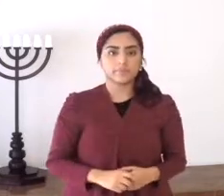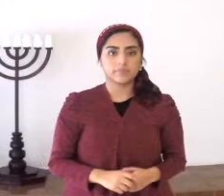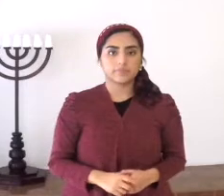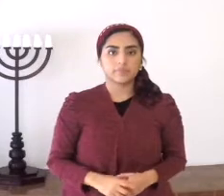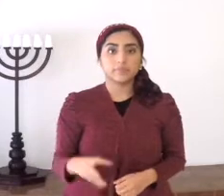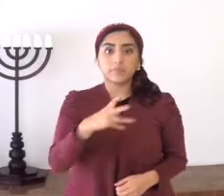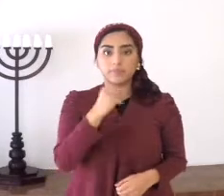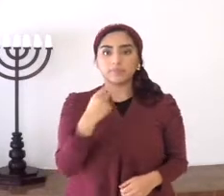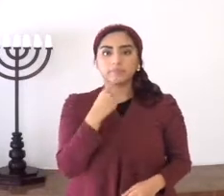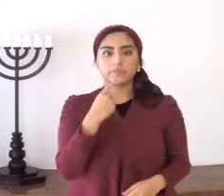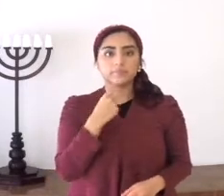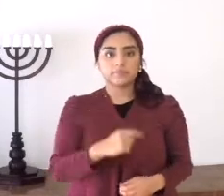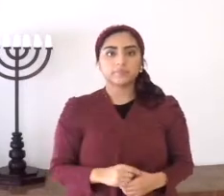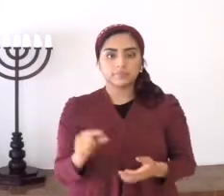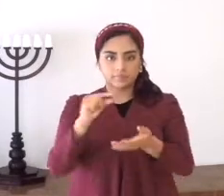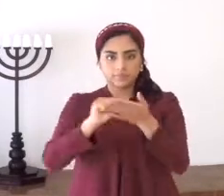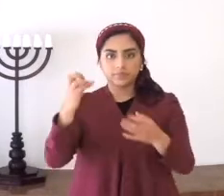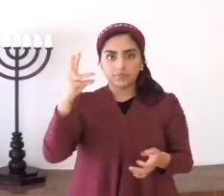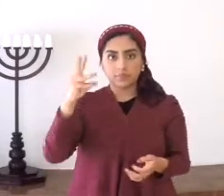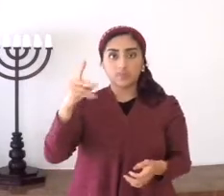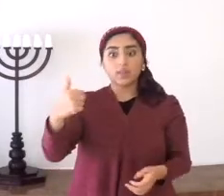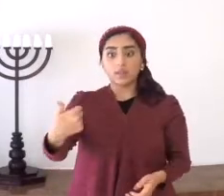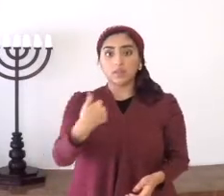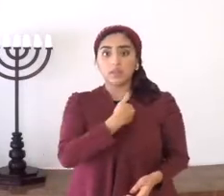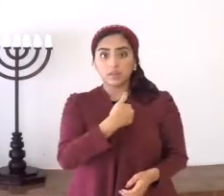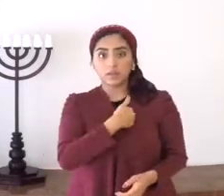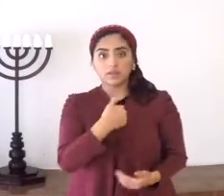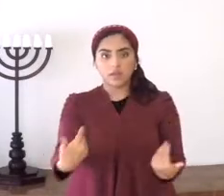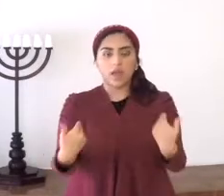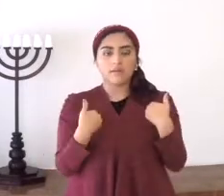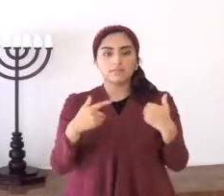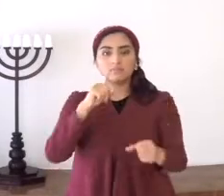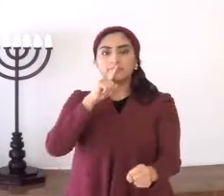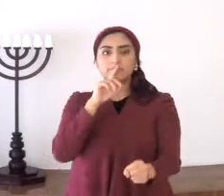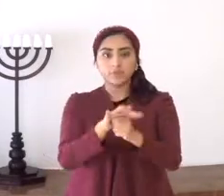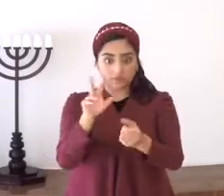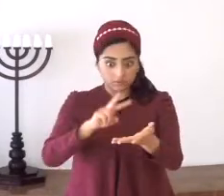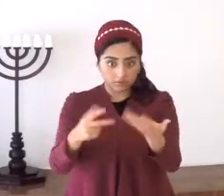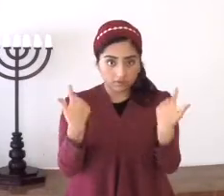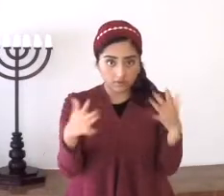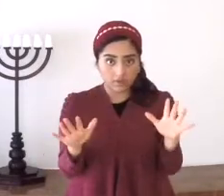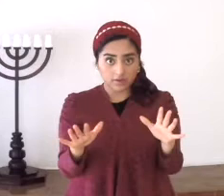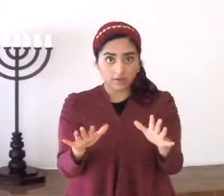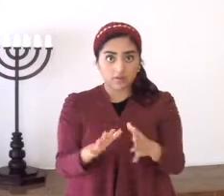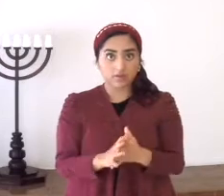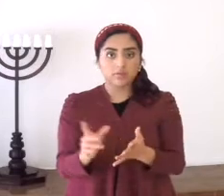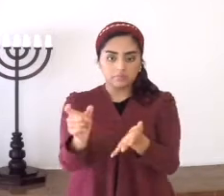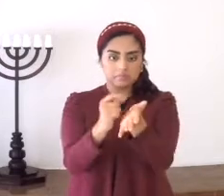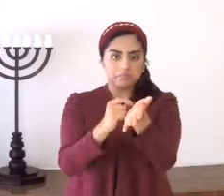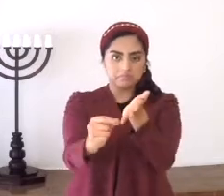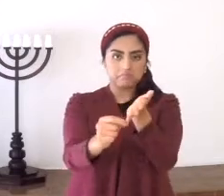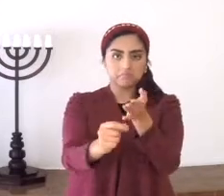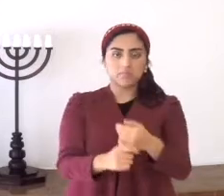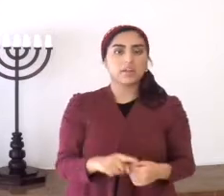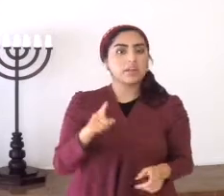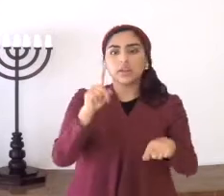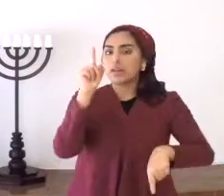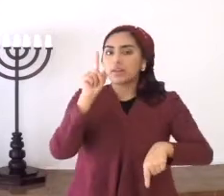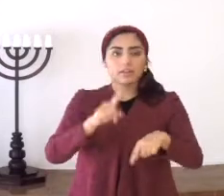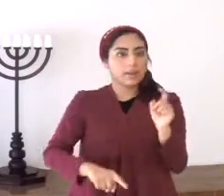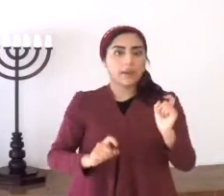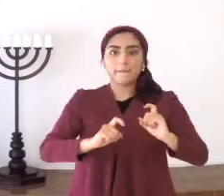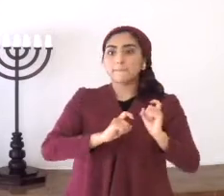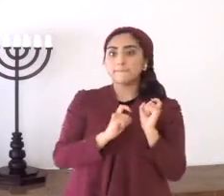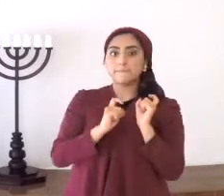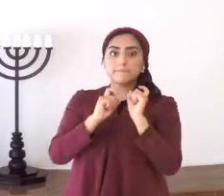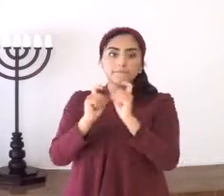por eso juró por él mismo. Eso está explicado en las Parashot. Y dijo, el 16, por mí mismo he jurado. ¿Sí lo